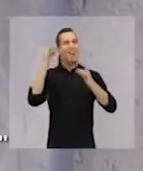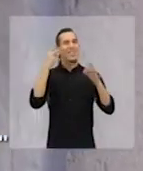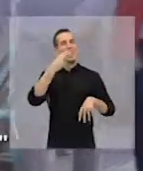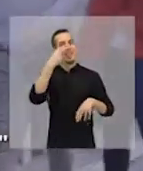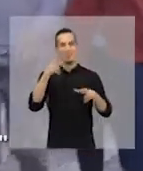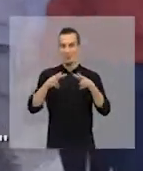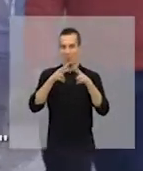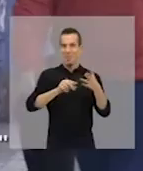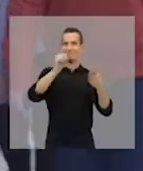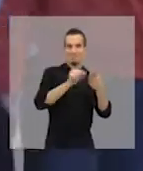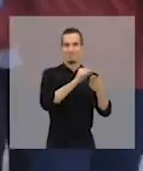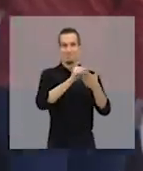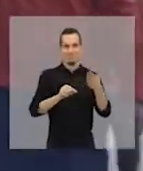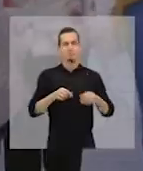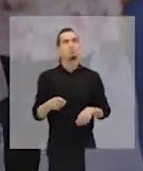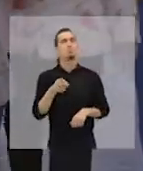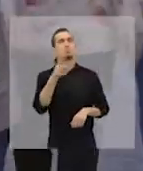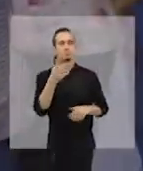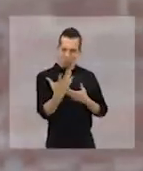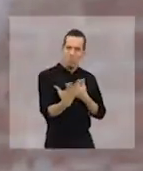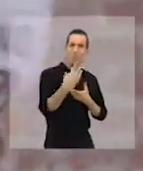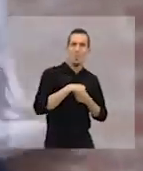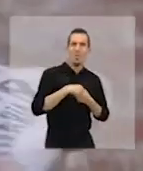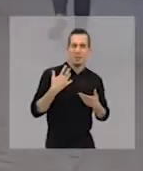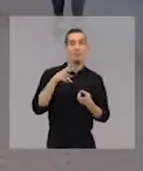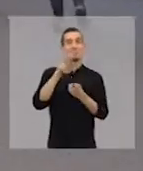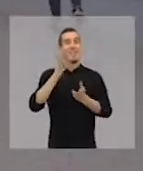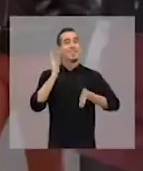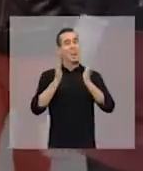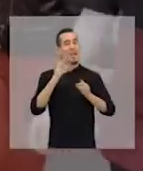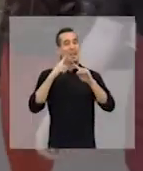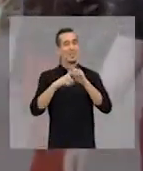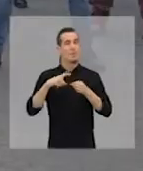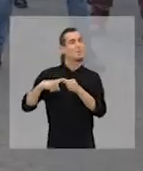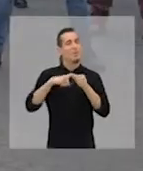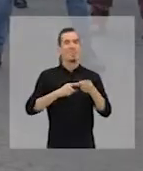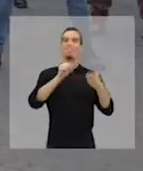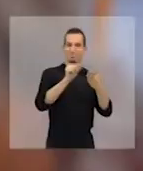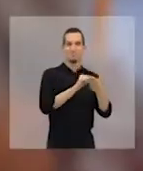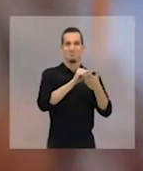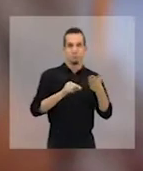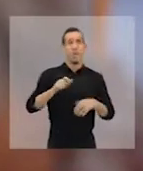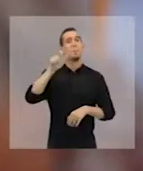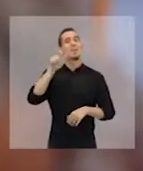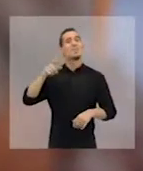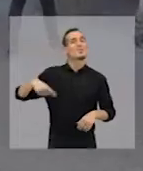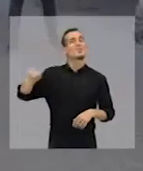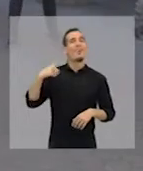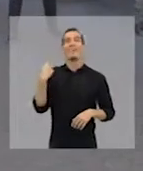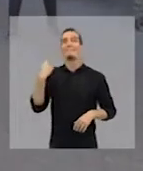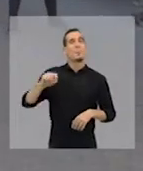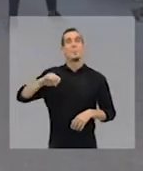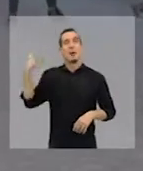250 proyectos en 2017 a los cerca de 500 en 2018, con lo que se ha llegado a 300.000 personas